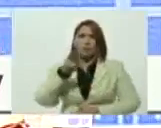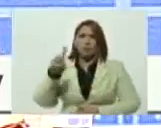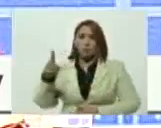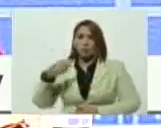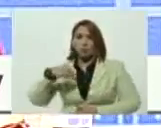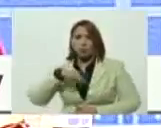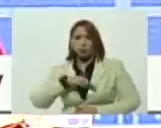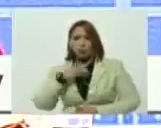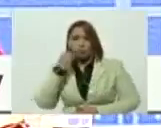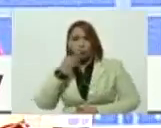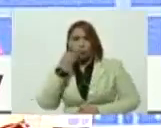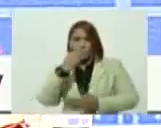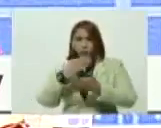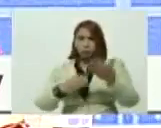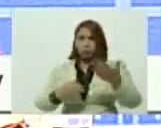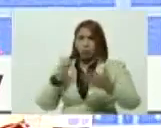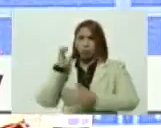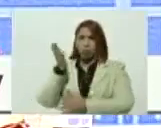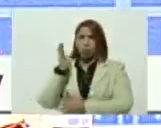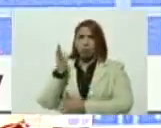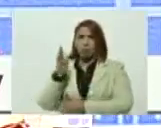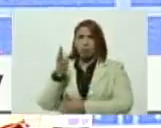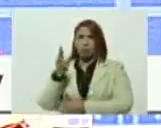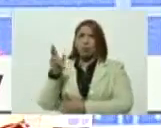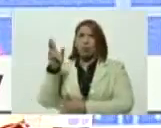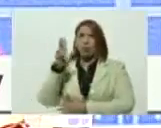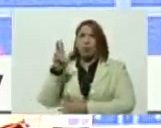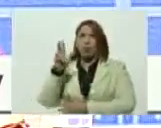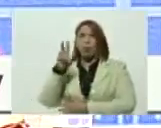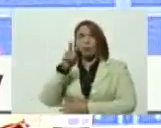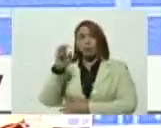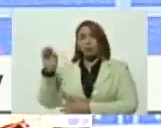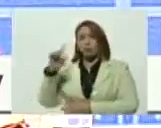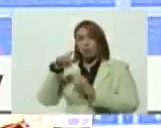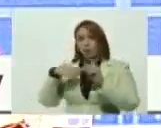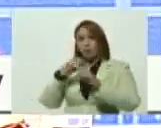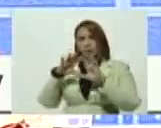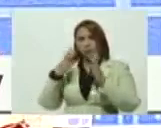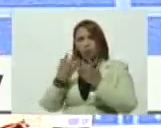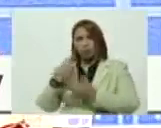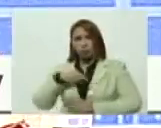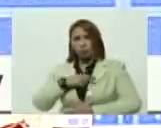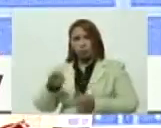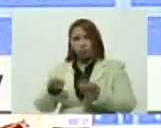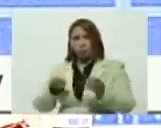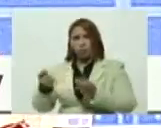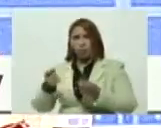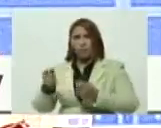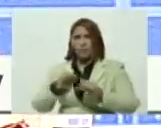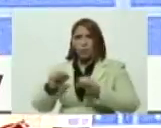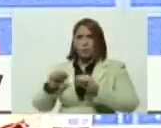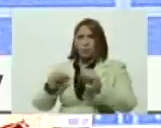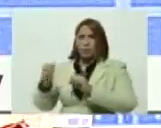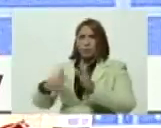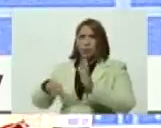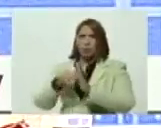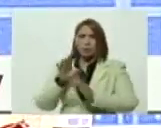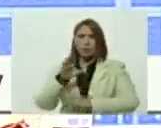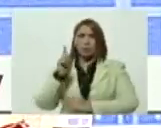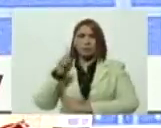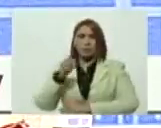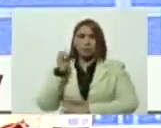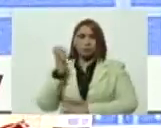capítulo Jóvenes y Estudiantes del Congreso Bicentenario de los Pueblos del Mundo, pero que además somos los coordinadores del movimiento Vuelta a la Patria del